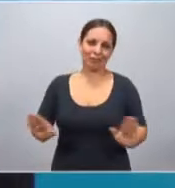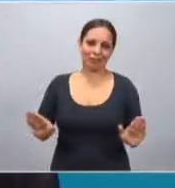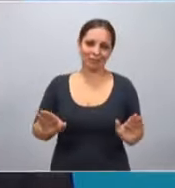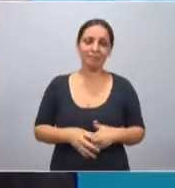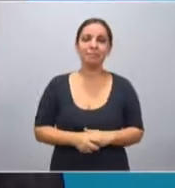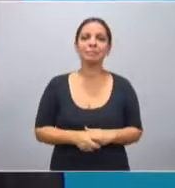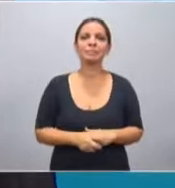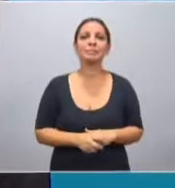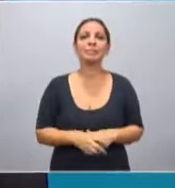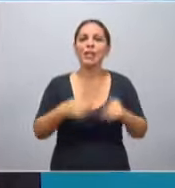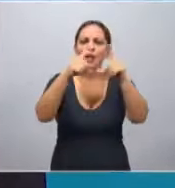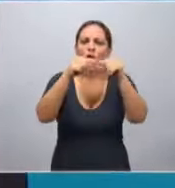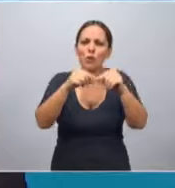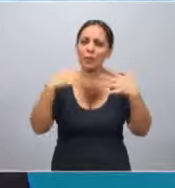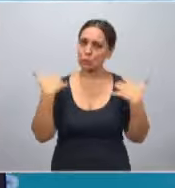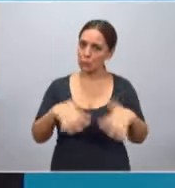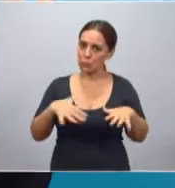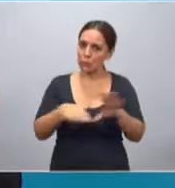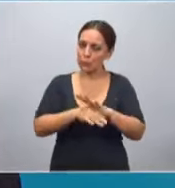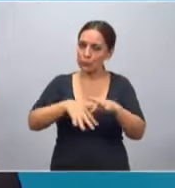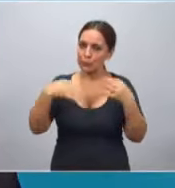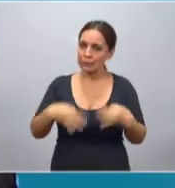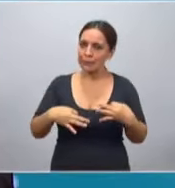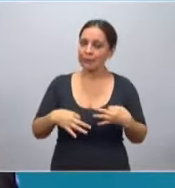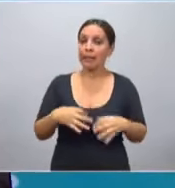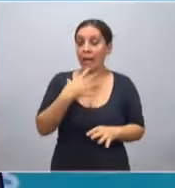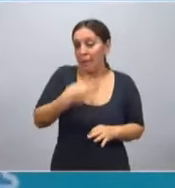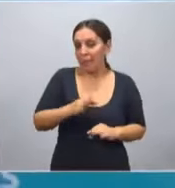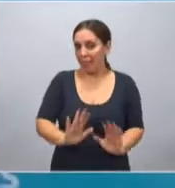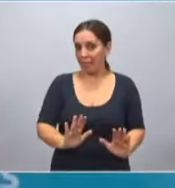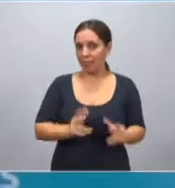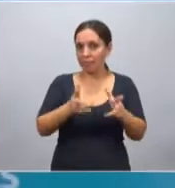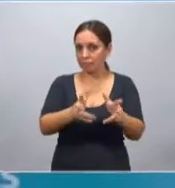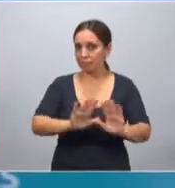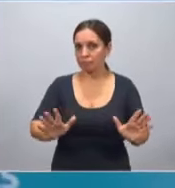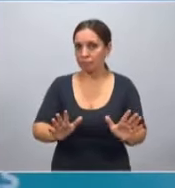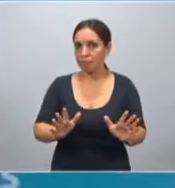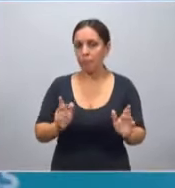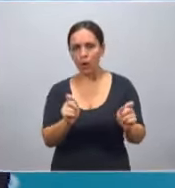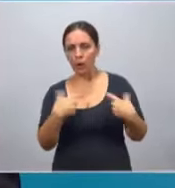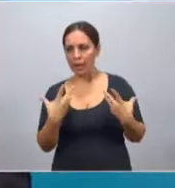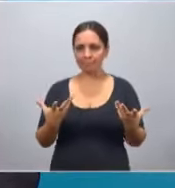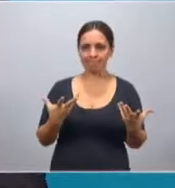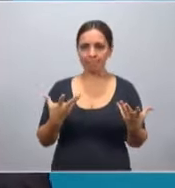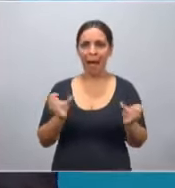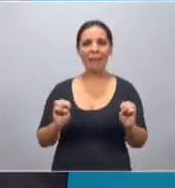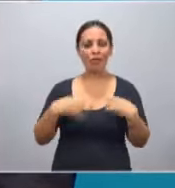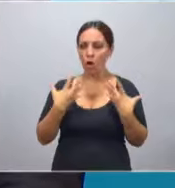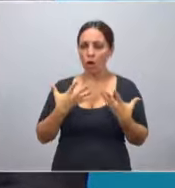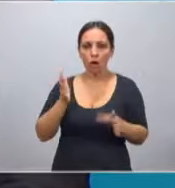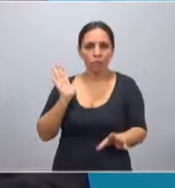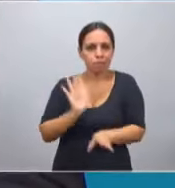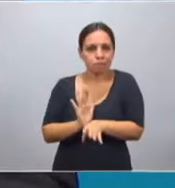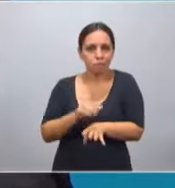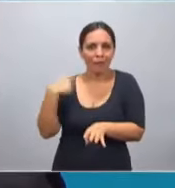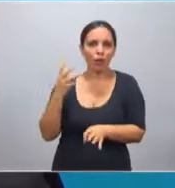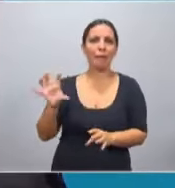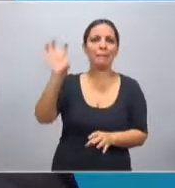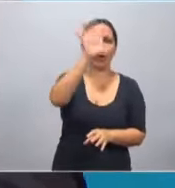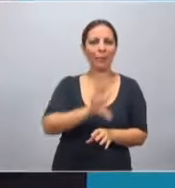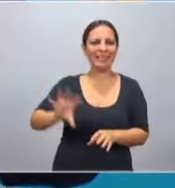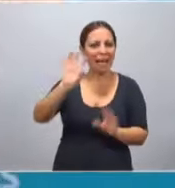deporte son números muy crudos y muy crueles la verdad que es esa porque nos dejan en un estado de abandono e indefensión a todas las provincias